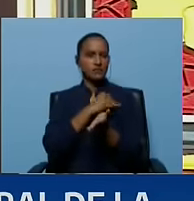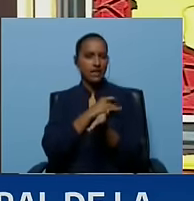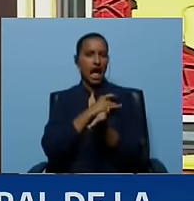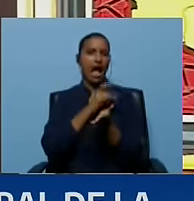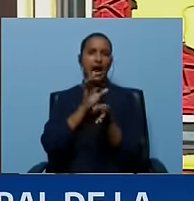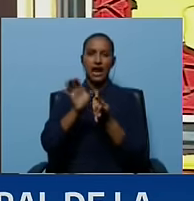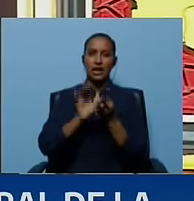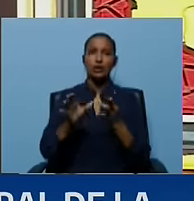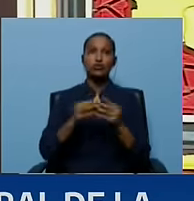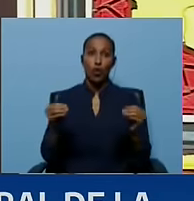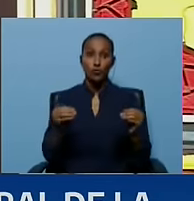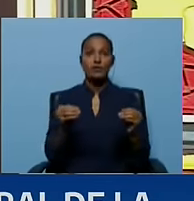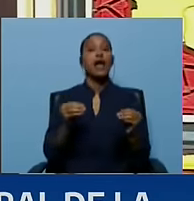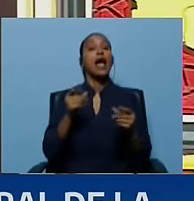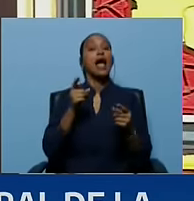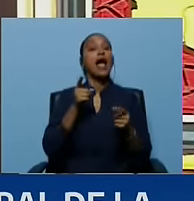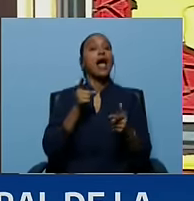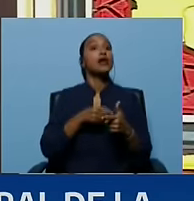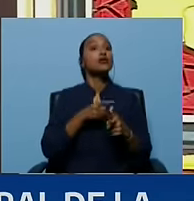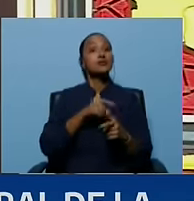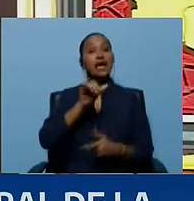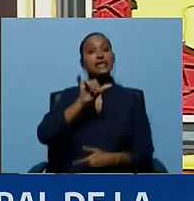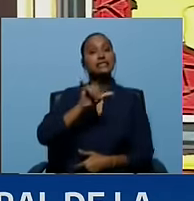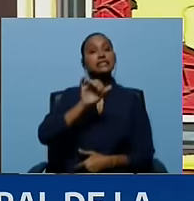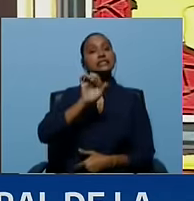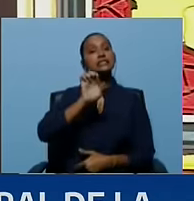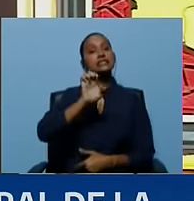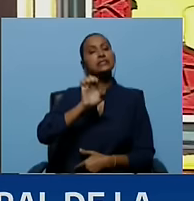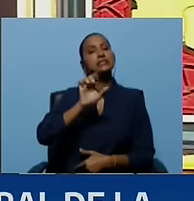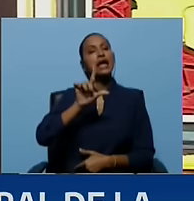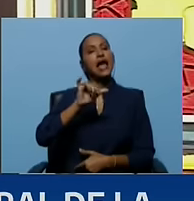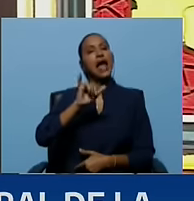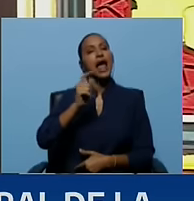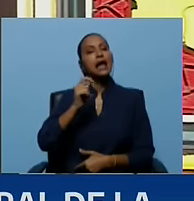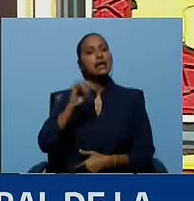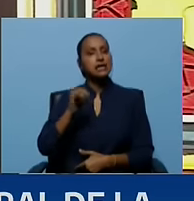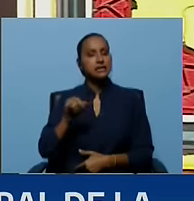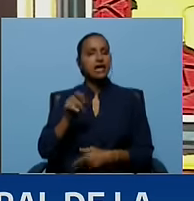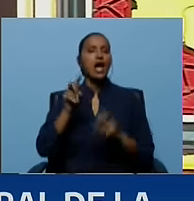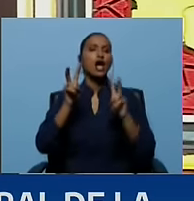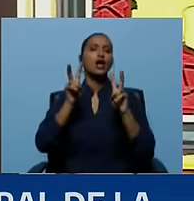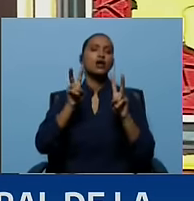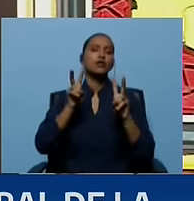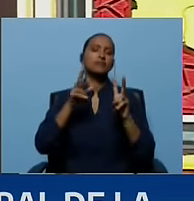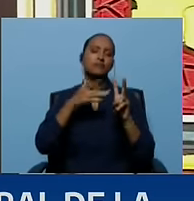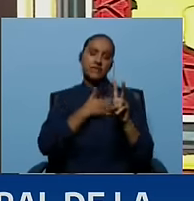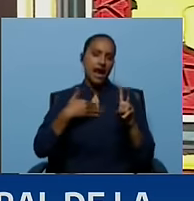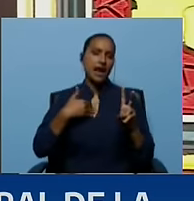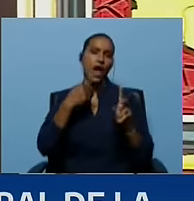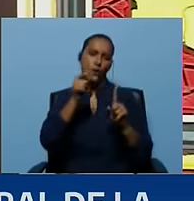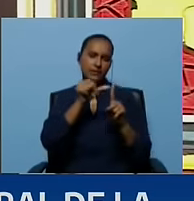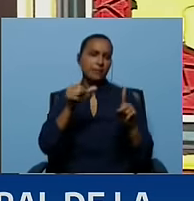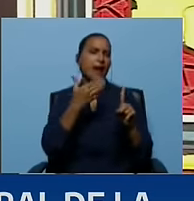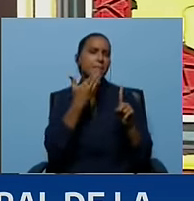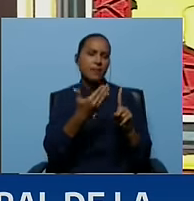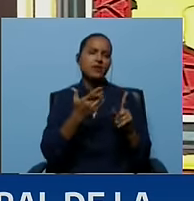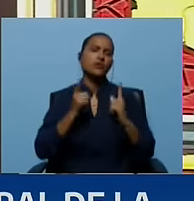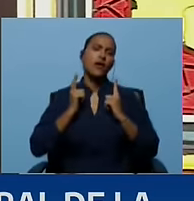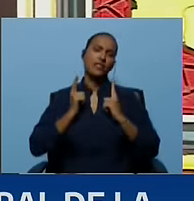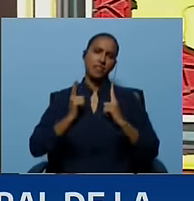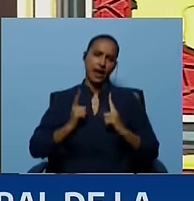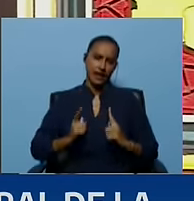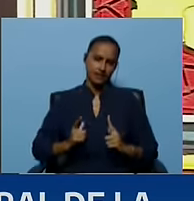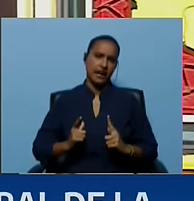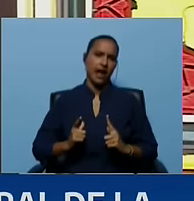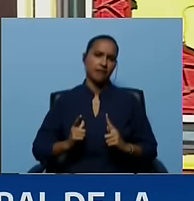un ratico, me pidió una semana para después ir a otras misiones. Le dimos una semana para que descanse,